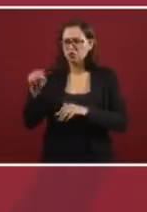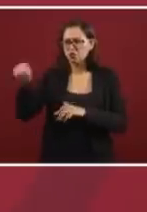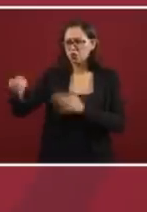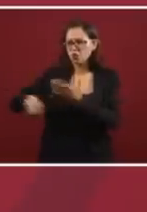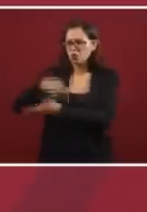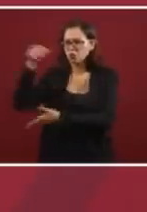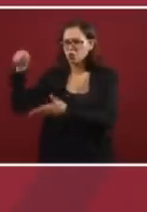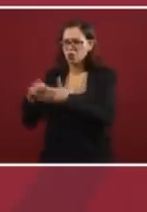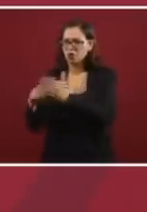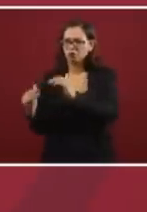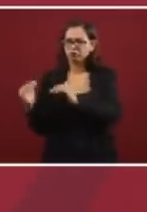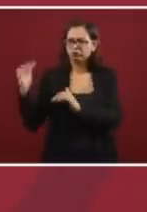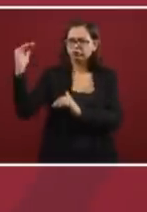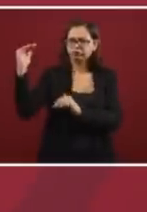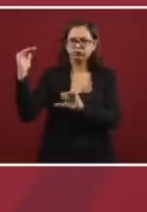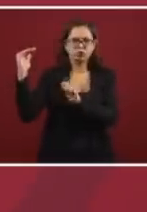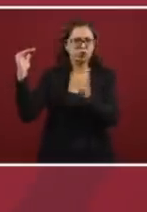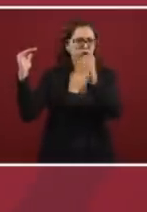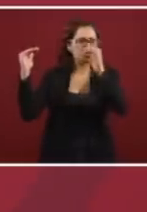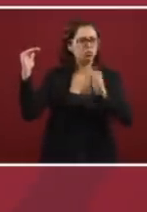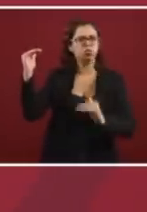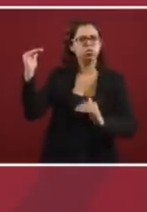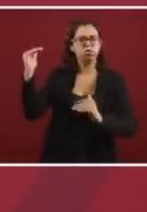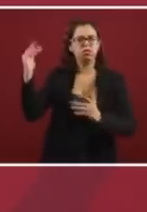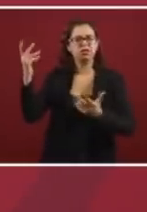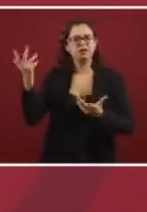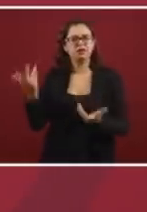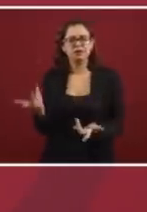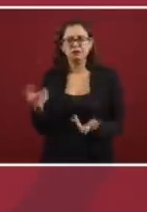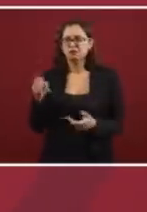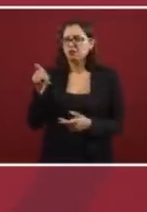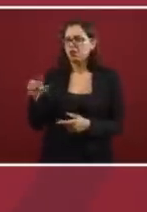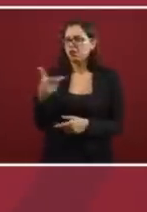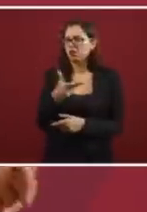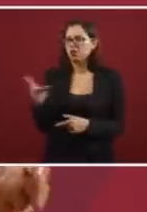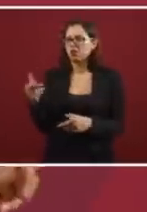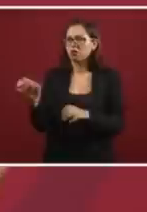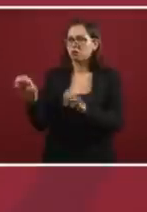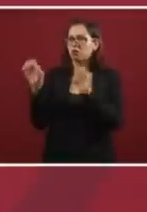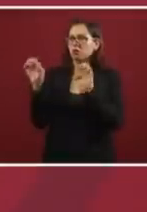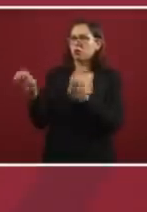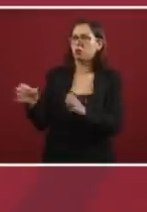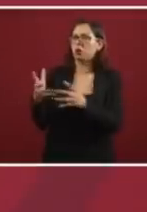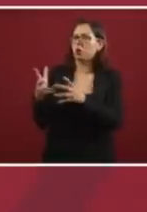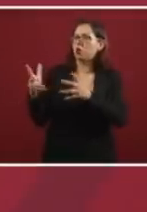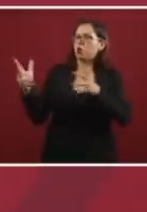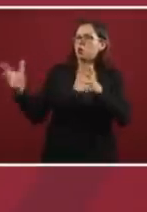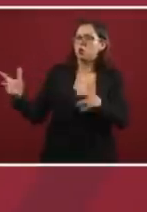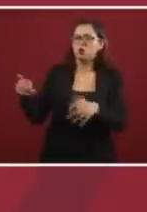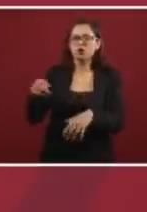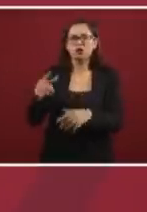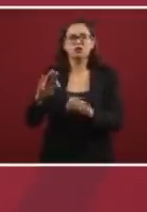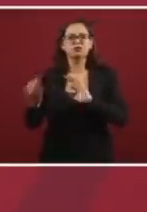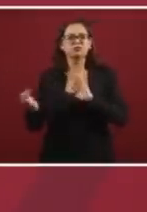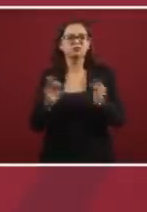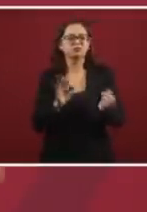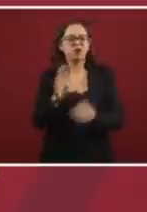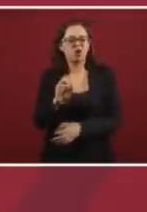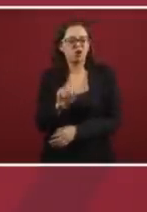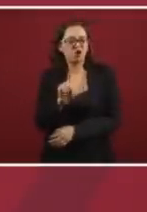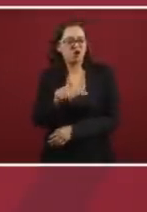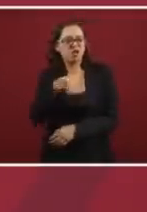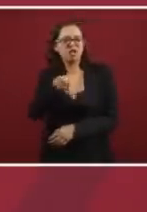de hoteles de gran lujo con colonias marginadas sin